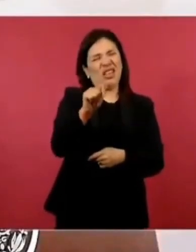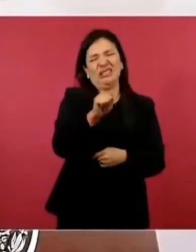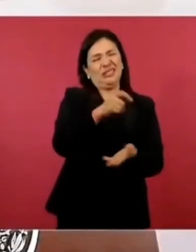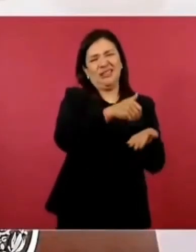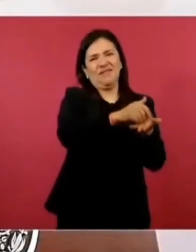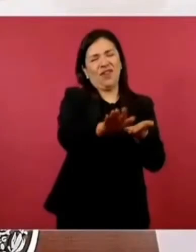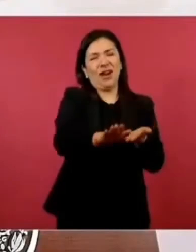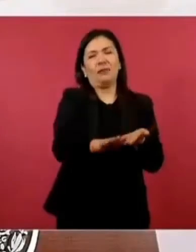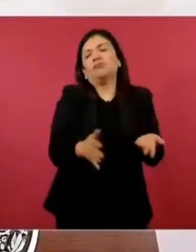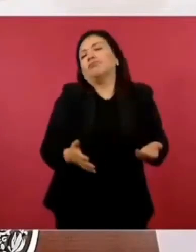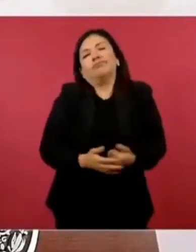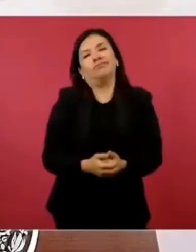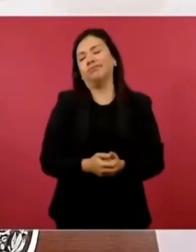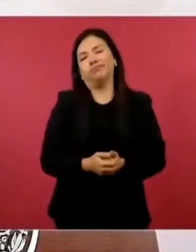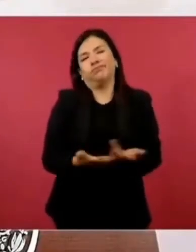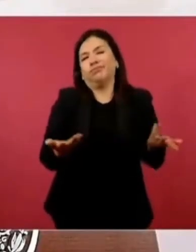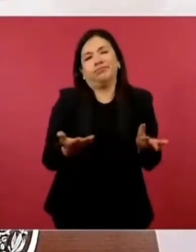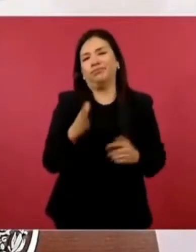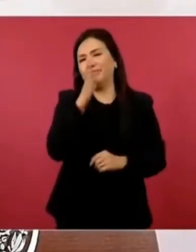Pues no.